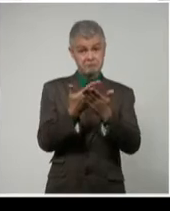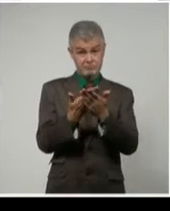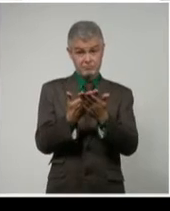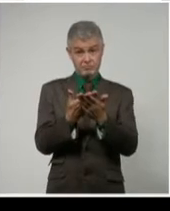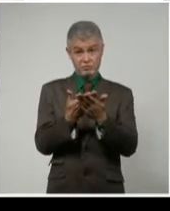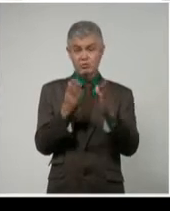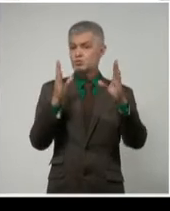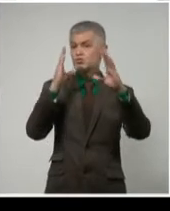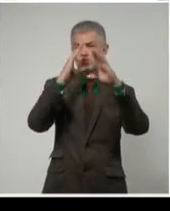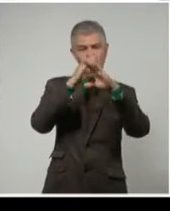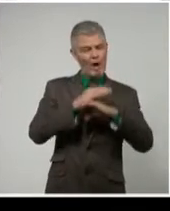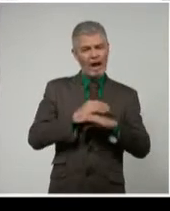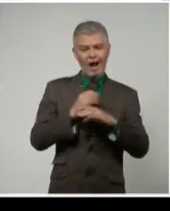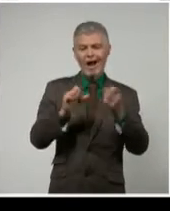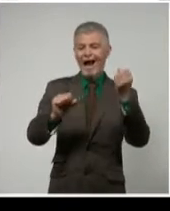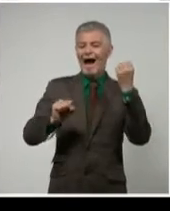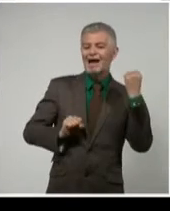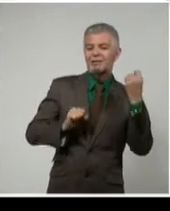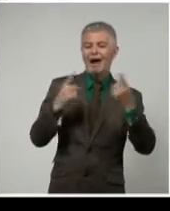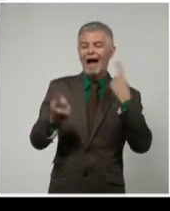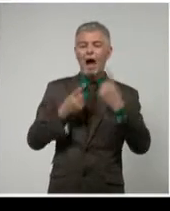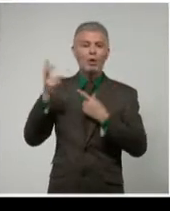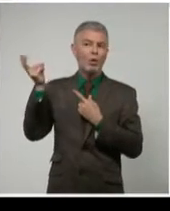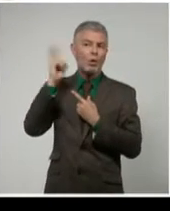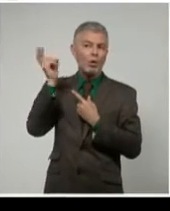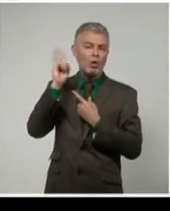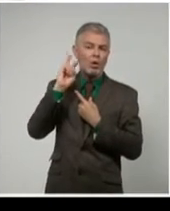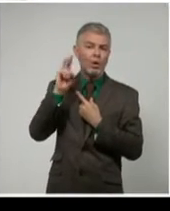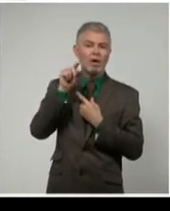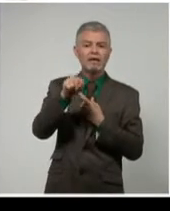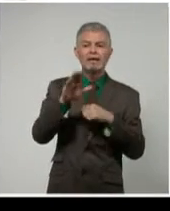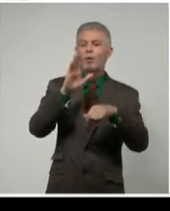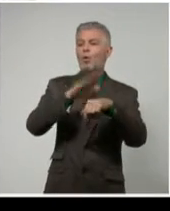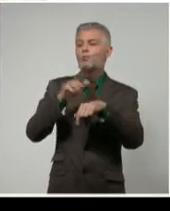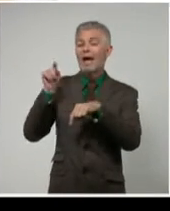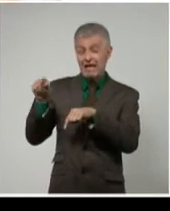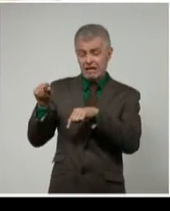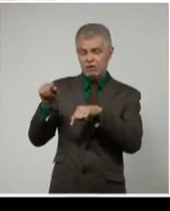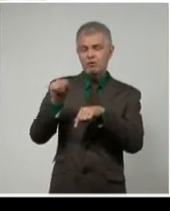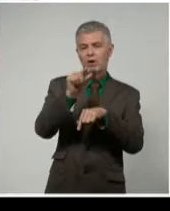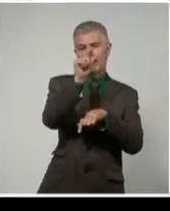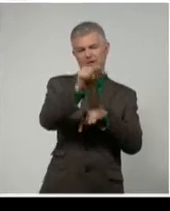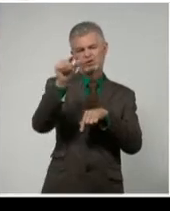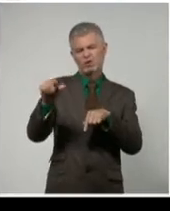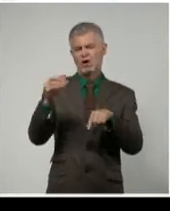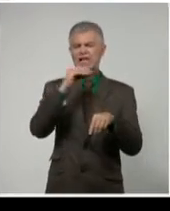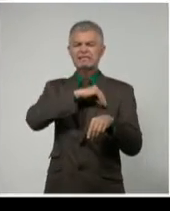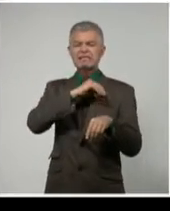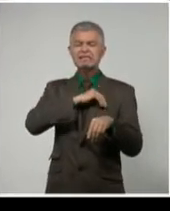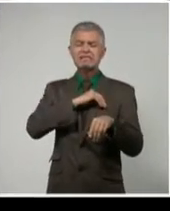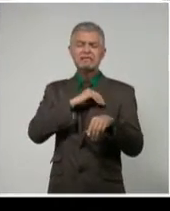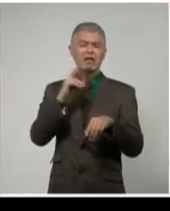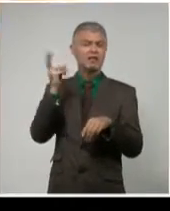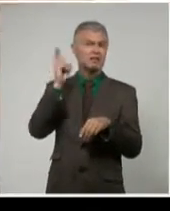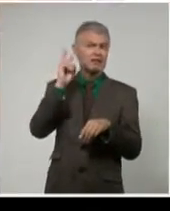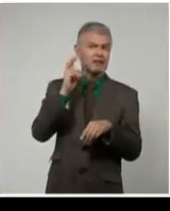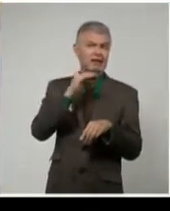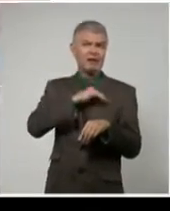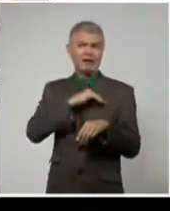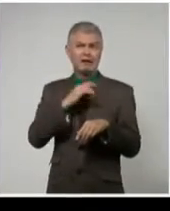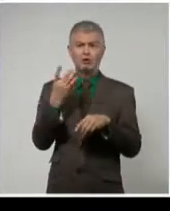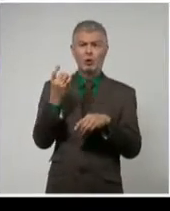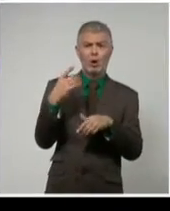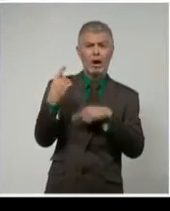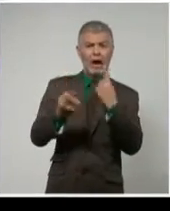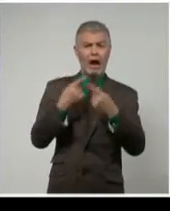arma sónica que fuera capaz de producir los síntomas que estaban refiriendo los diplomáticos norteamericanos y después los canadienses.